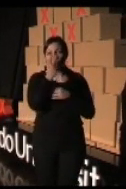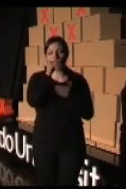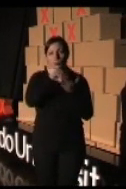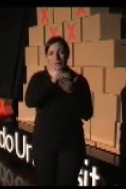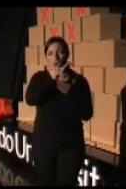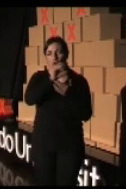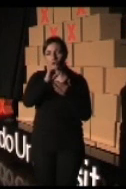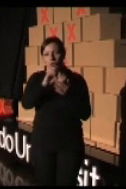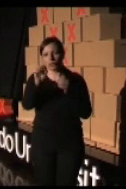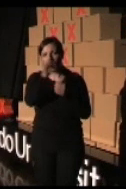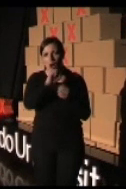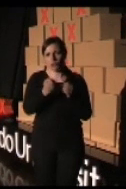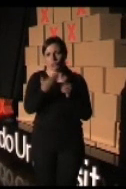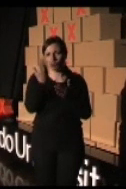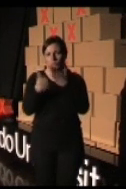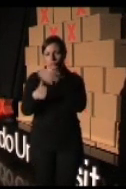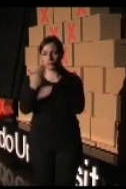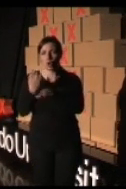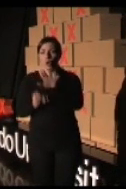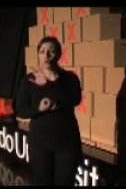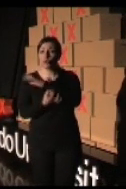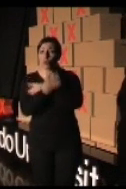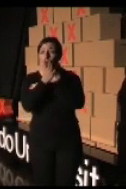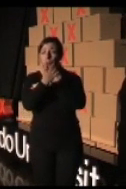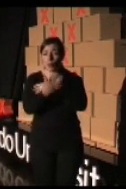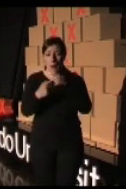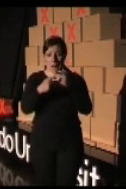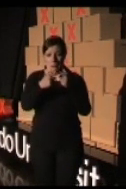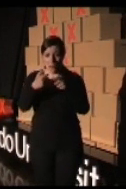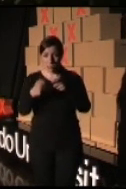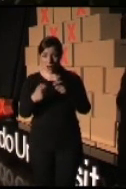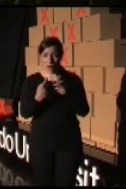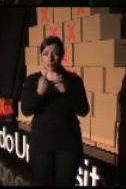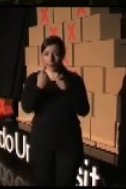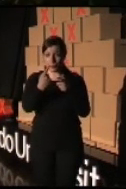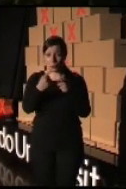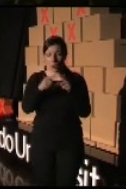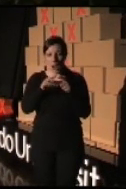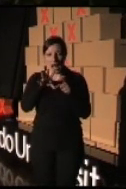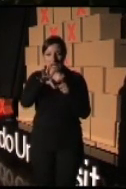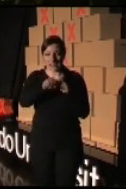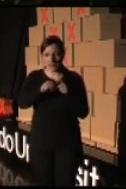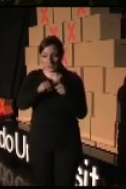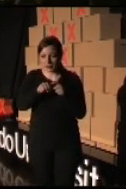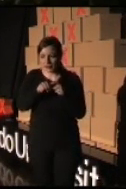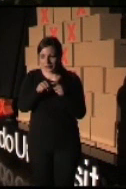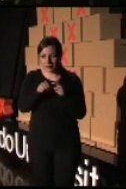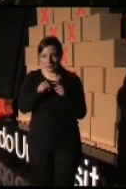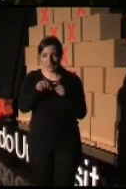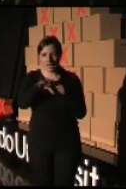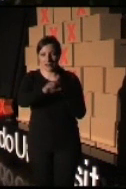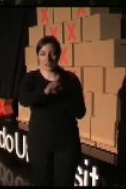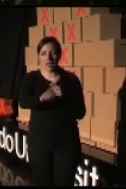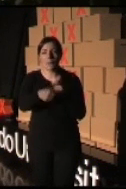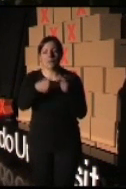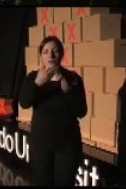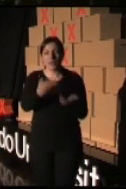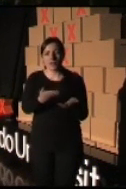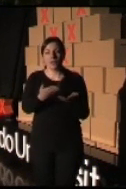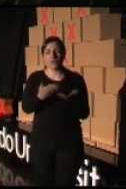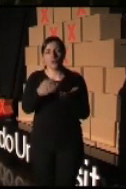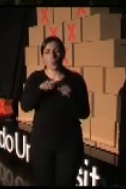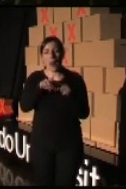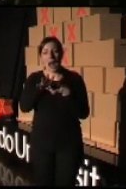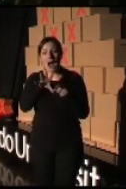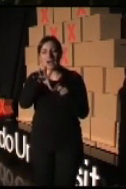2.200, 1.700 millones de años, porque una de estas bacterias, que era depredadora, en lugar de